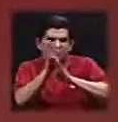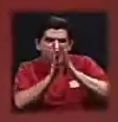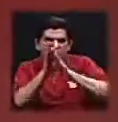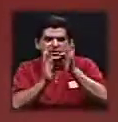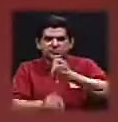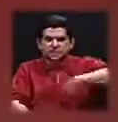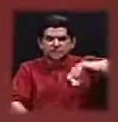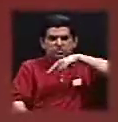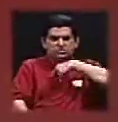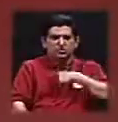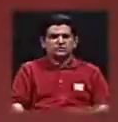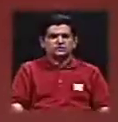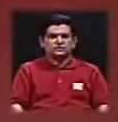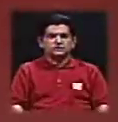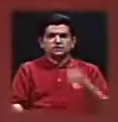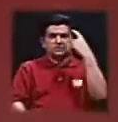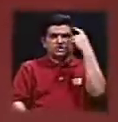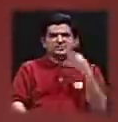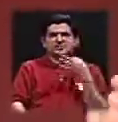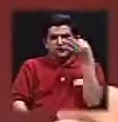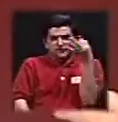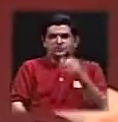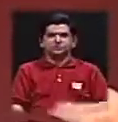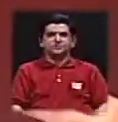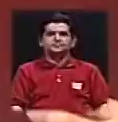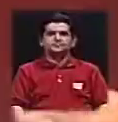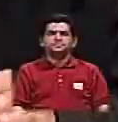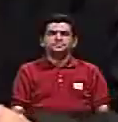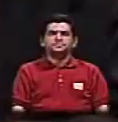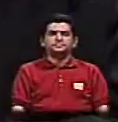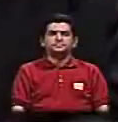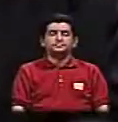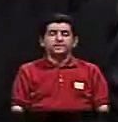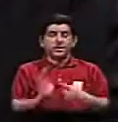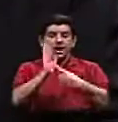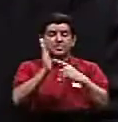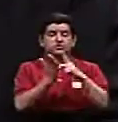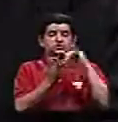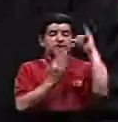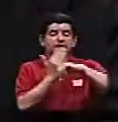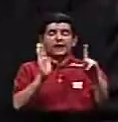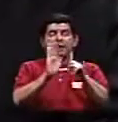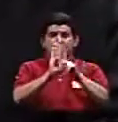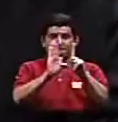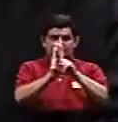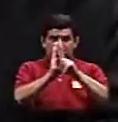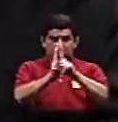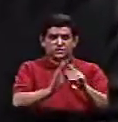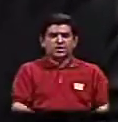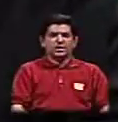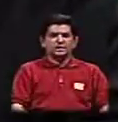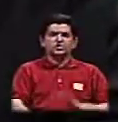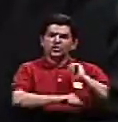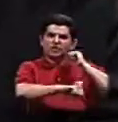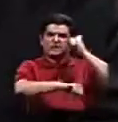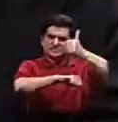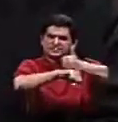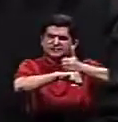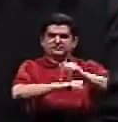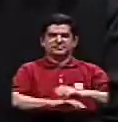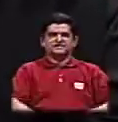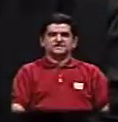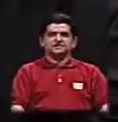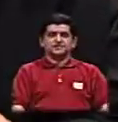vamos a tener. Dentro de la presentación del proyecto de ley plantea lo